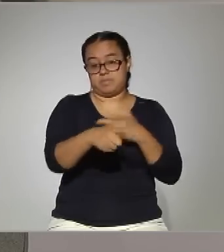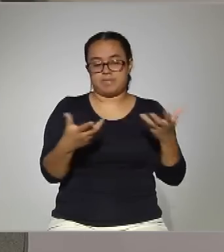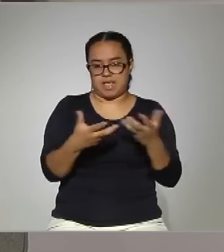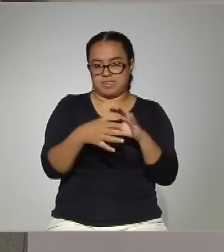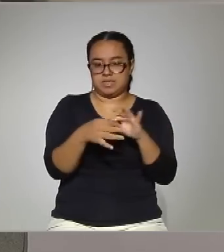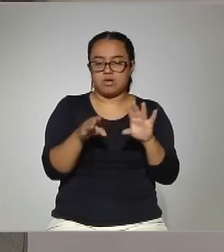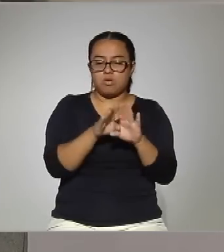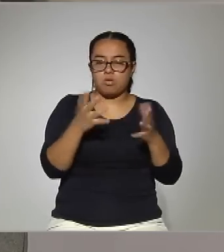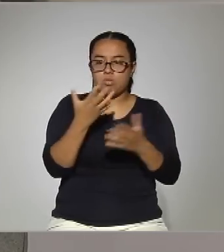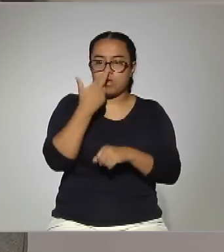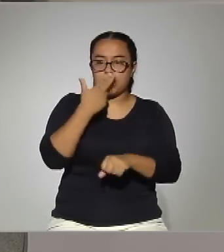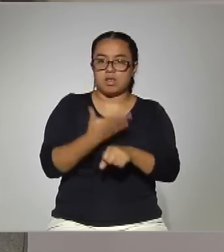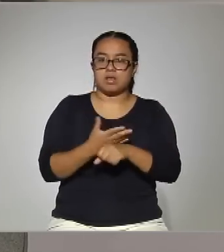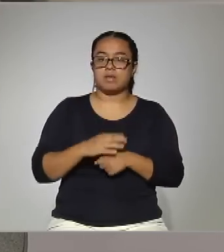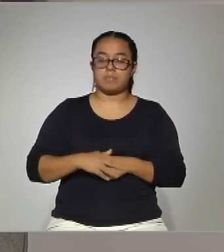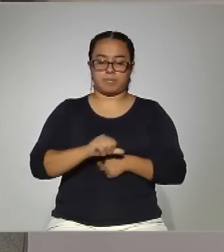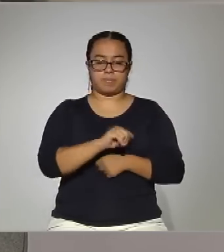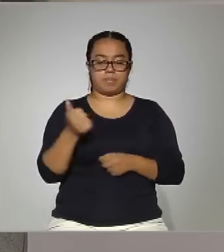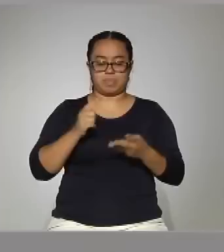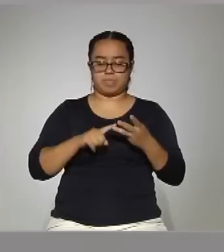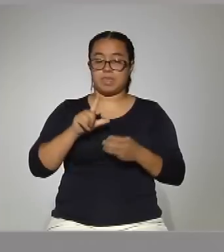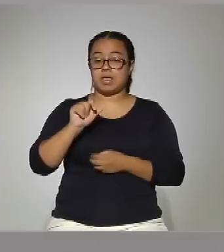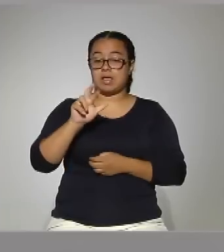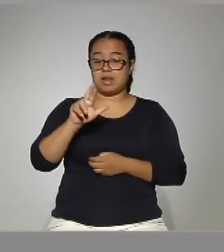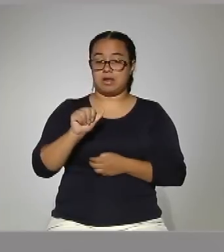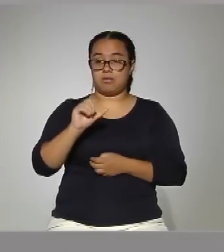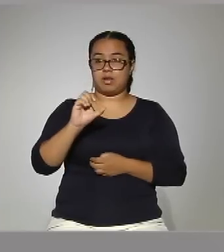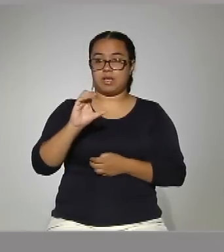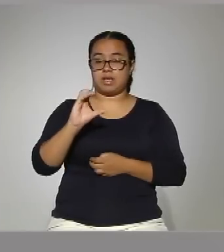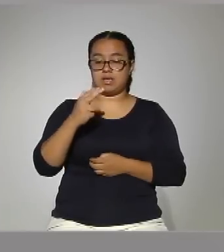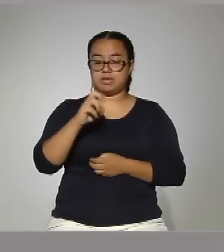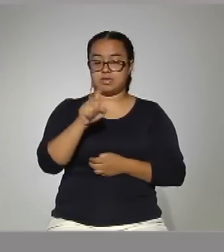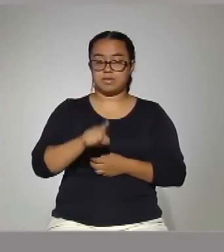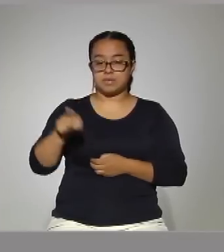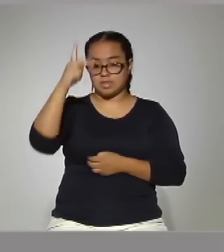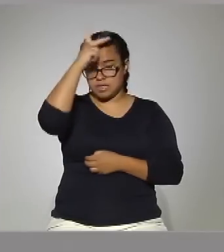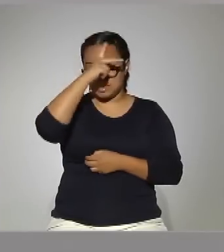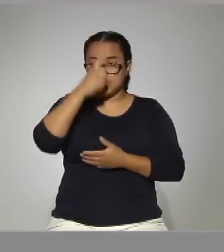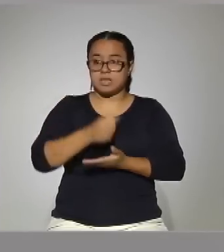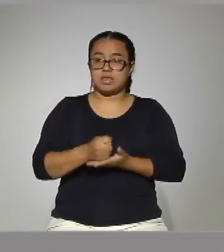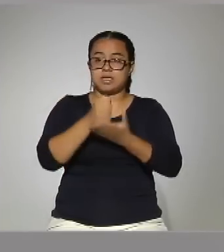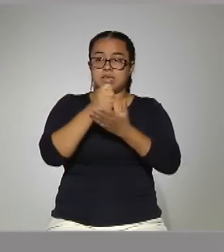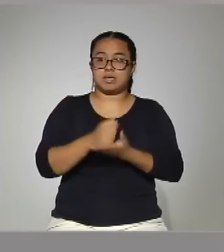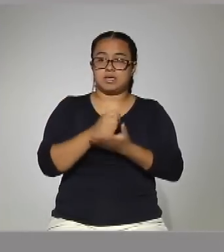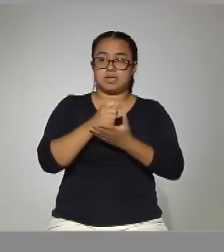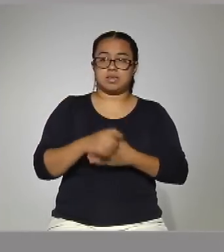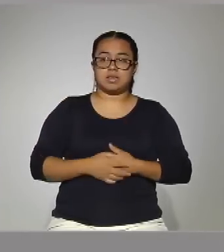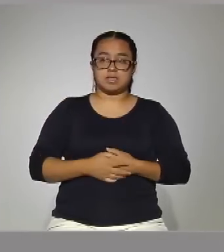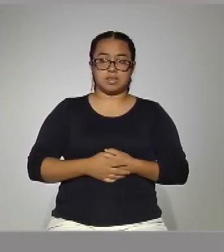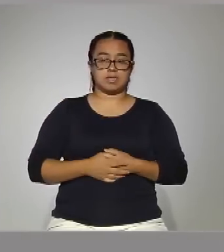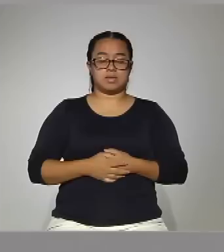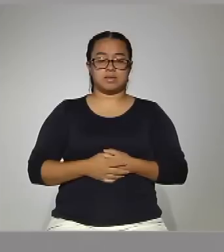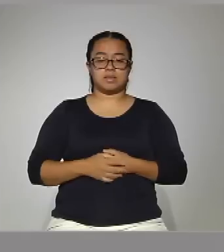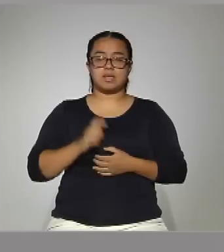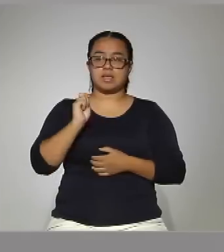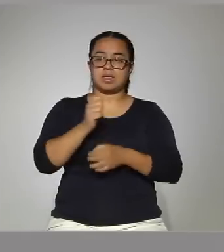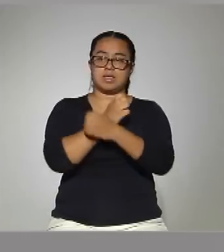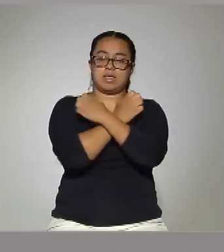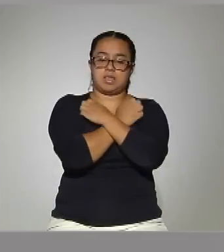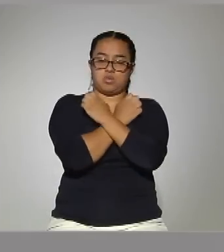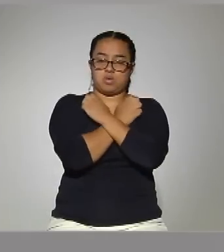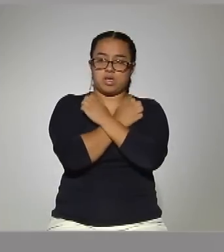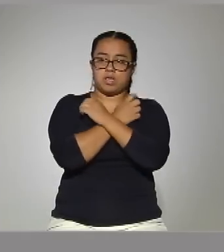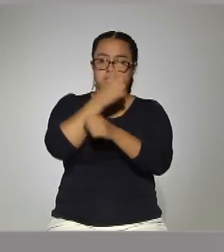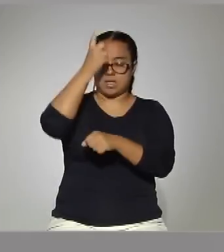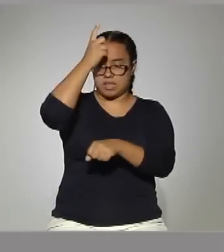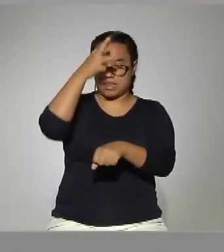responsabilidad. Laura Chávez también está con nosotros. Ella es psicóloga social y psicoterapeuta ericksoniana. Es doctora en educación y